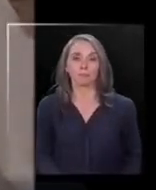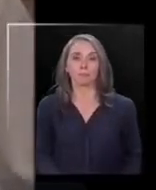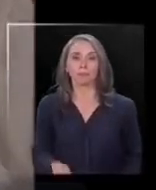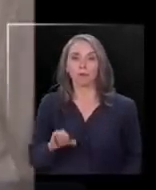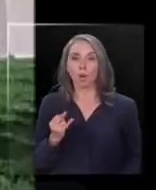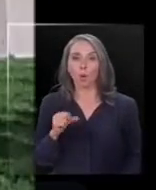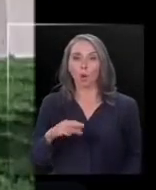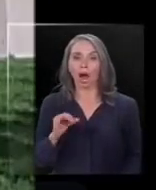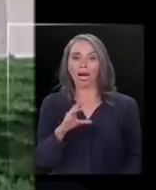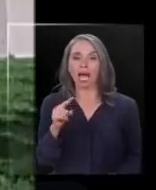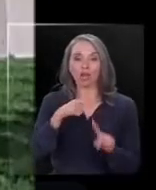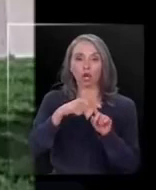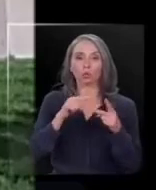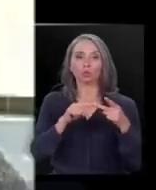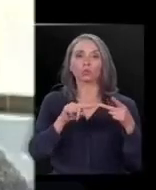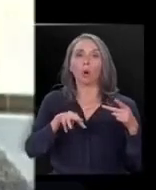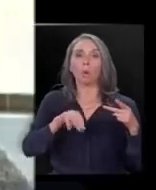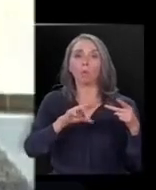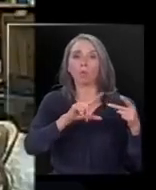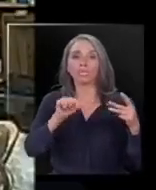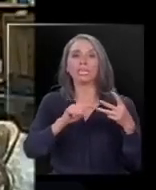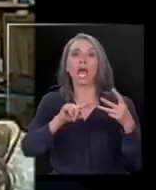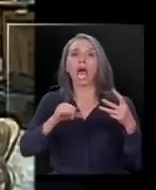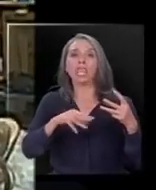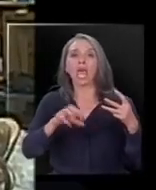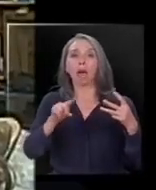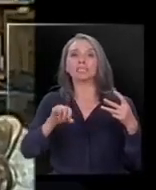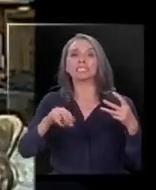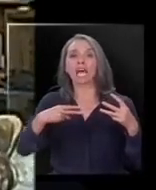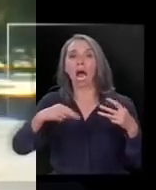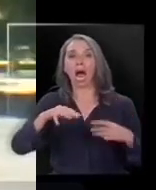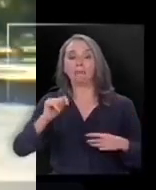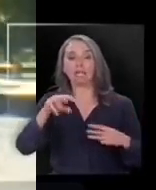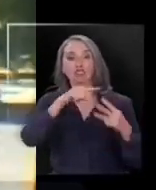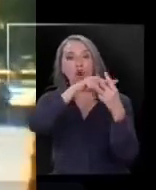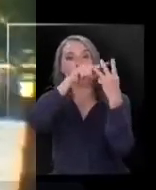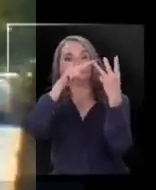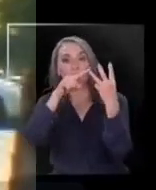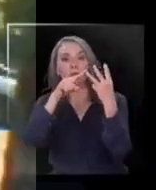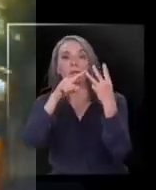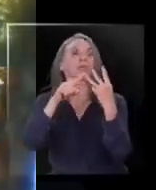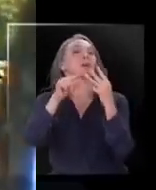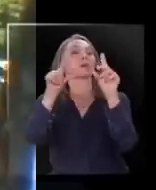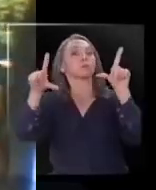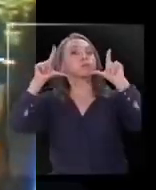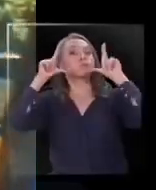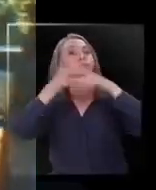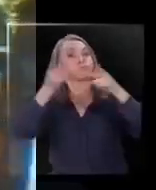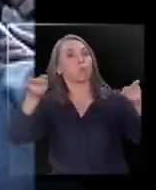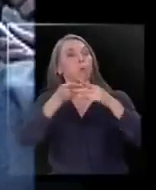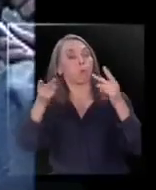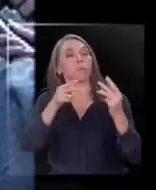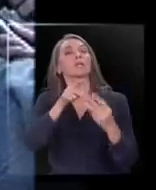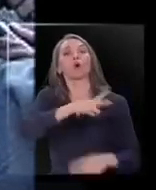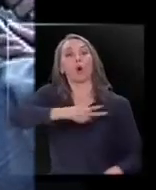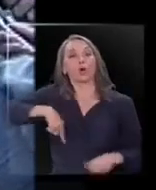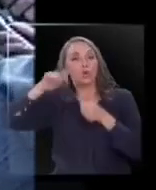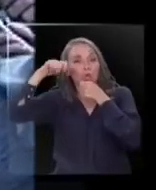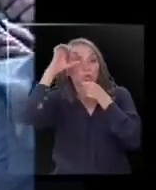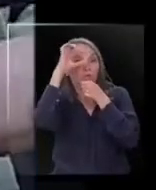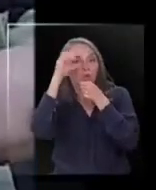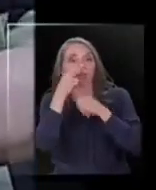Juan Carlos Cruz, José Andrés Murillo y James Hamilton desde entonces se transformaron en personajes públicos y nosotros